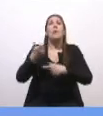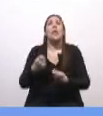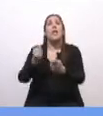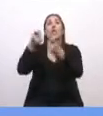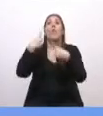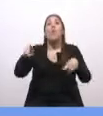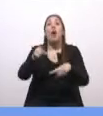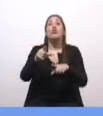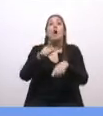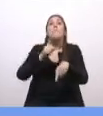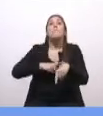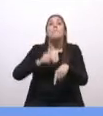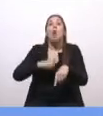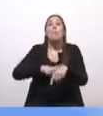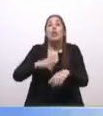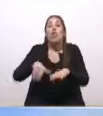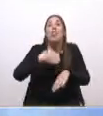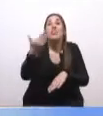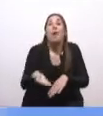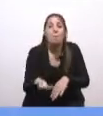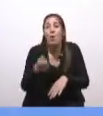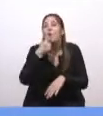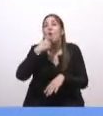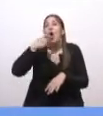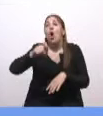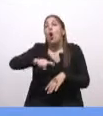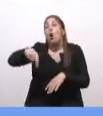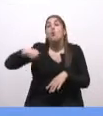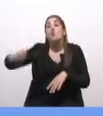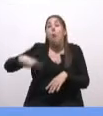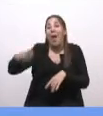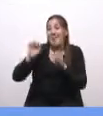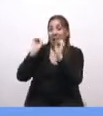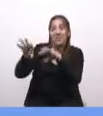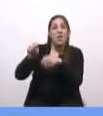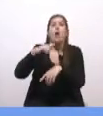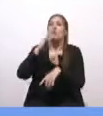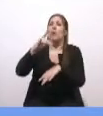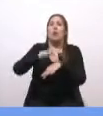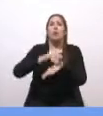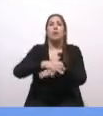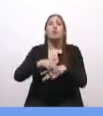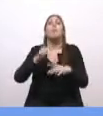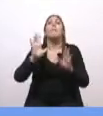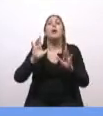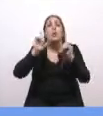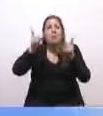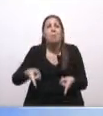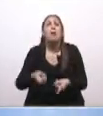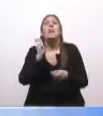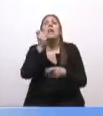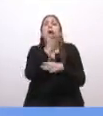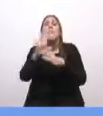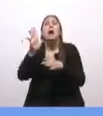producto llega a la etapa post consumo por eso es los neumáticos fuera de uso pero trasciende esto no es solamente quien se encarga de la gestión